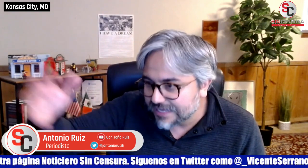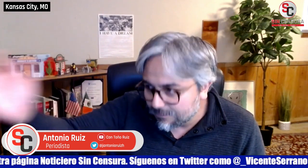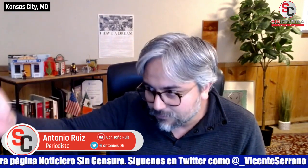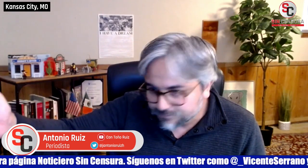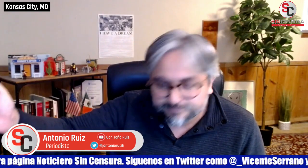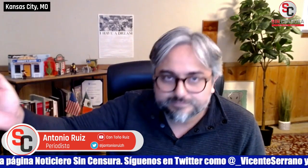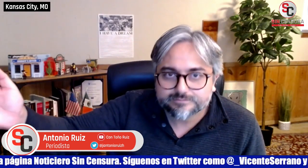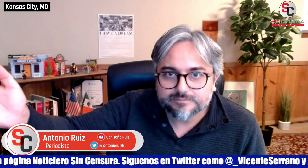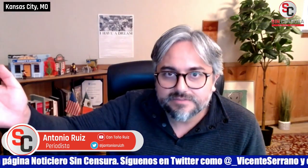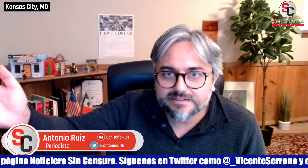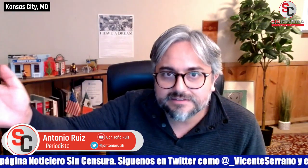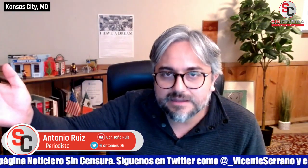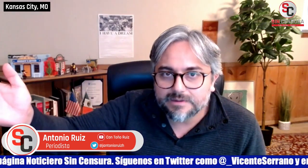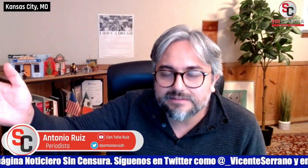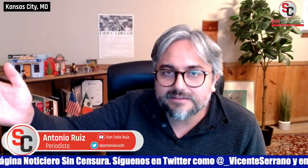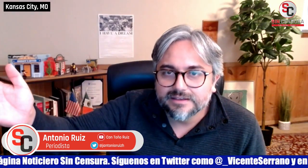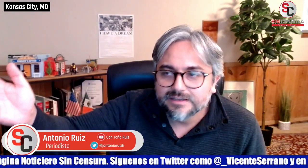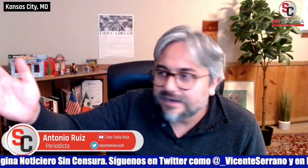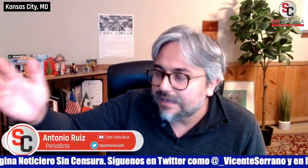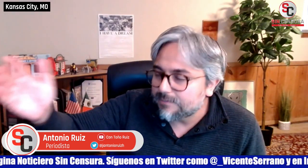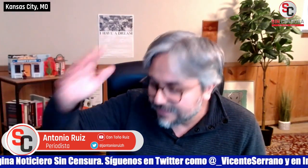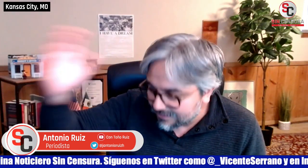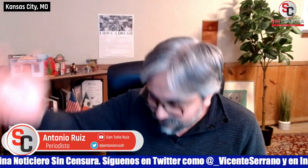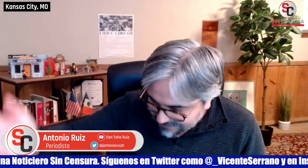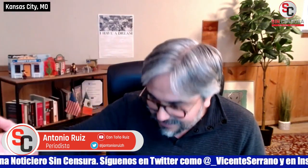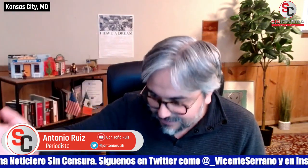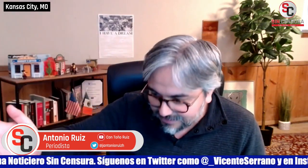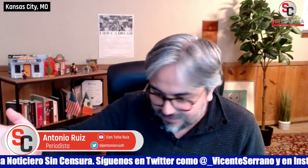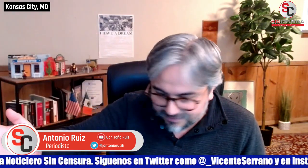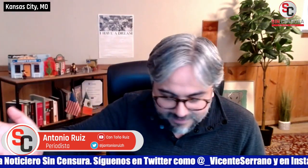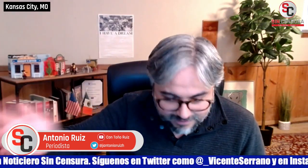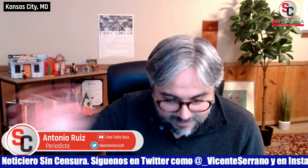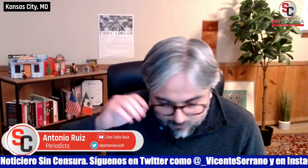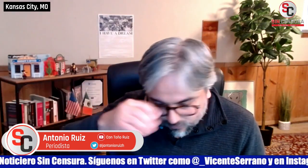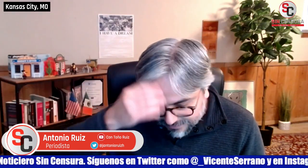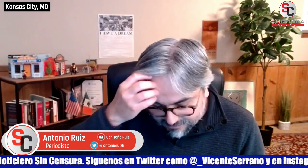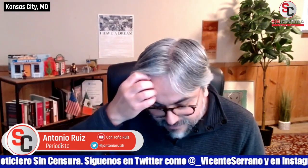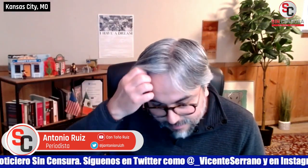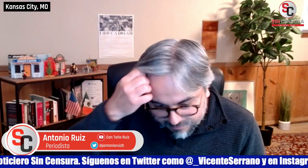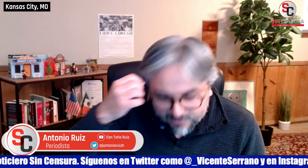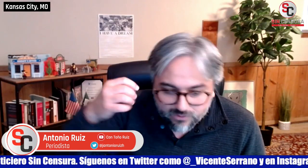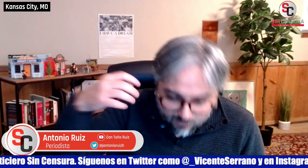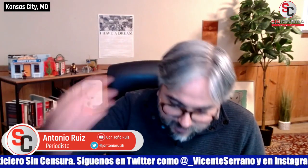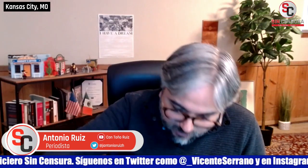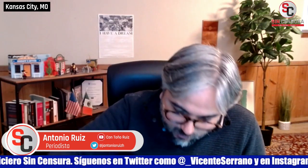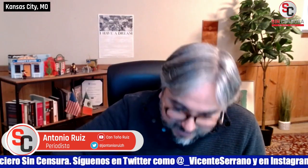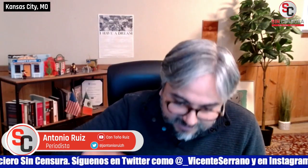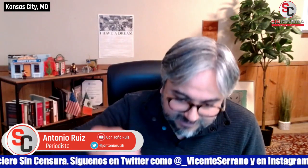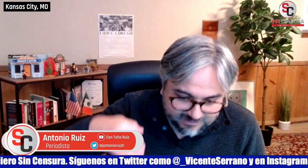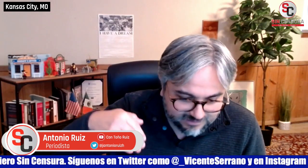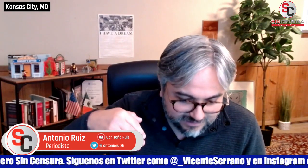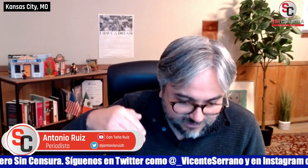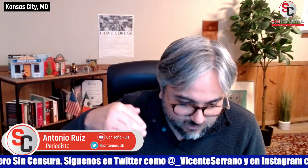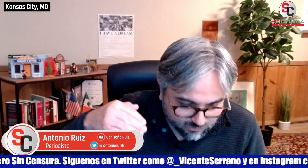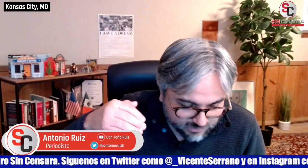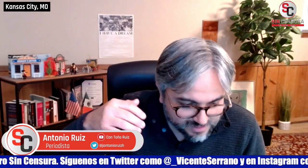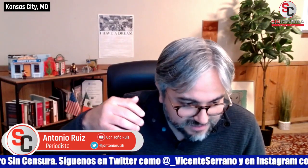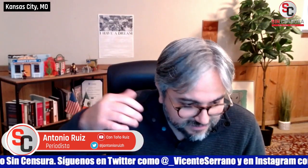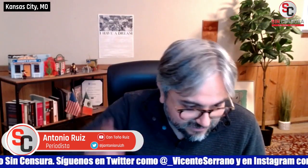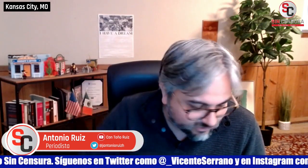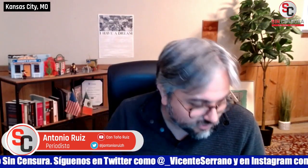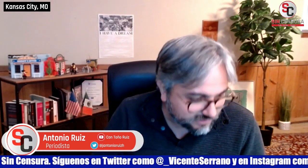fin y al cabo, se establece la verdad al final, querida Renata Turrent, pero continúan en